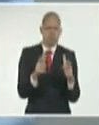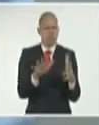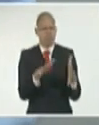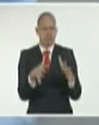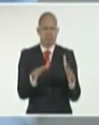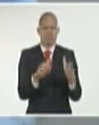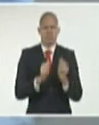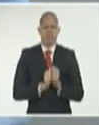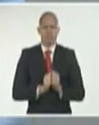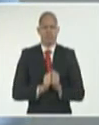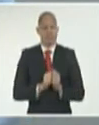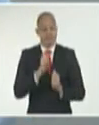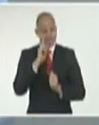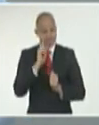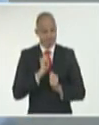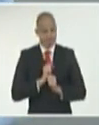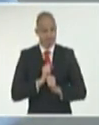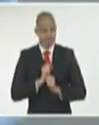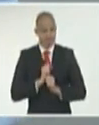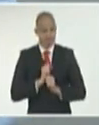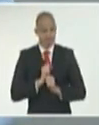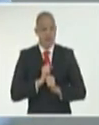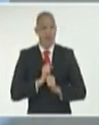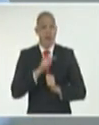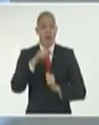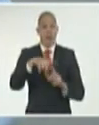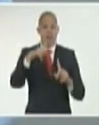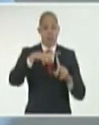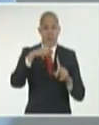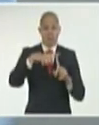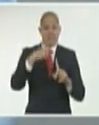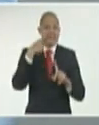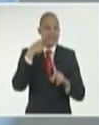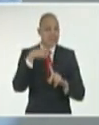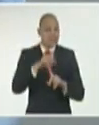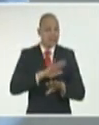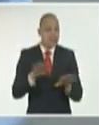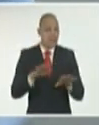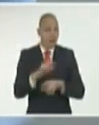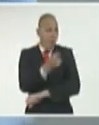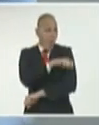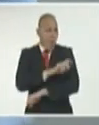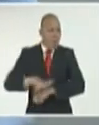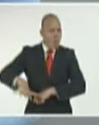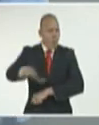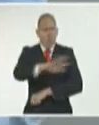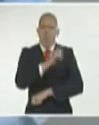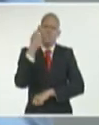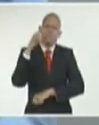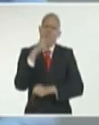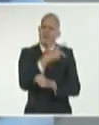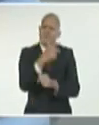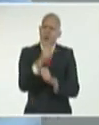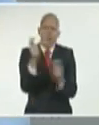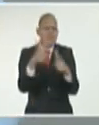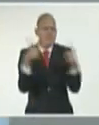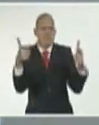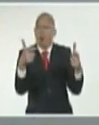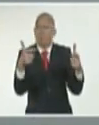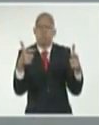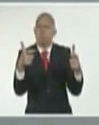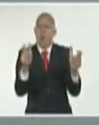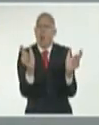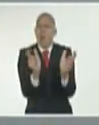Pero esta provincia, con menos de un 5% de población vacunada por las intervenciones que hemos hecho, ha mantenido control de la